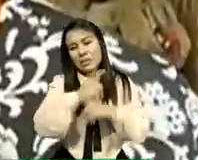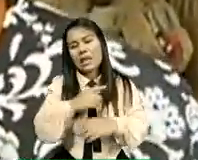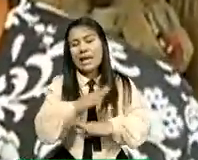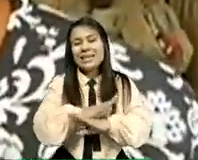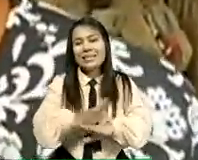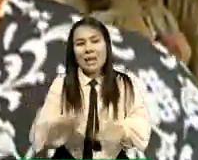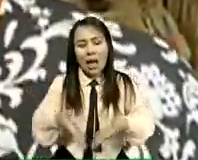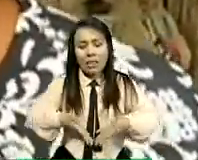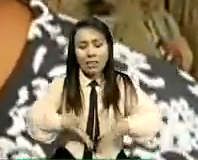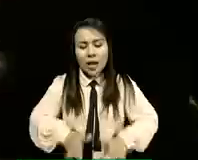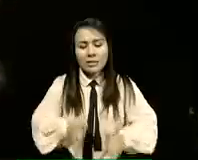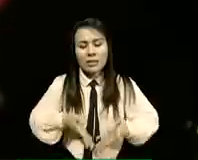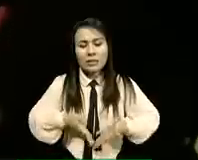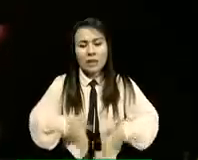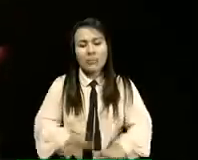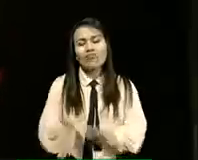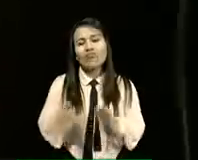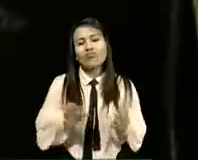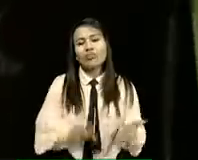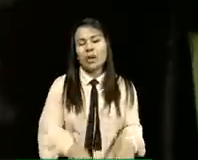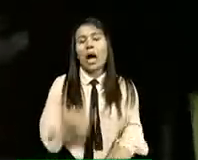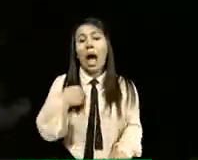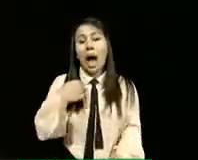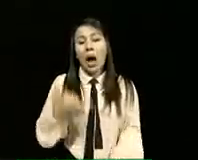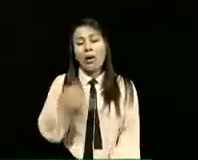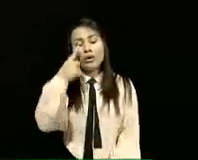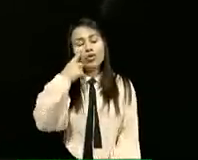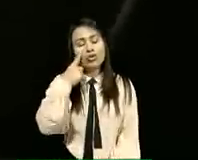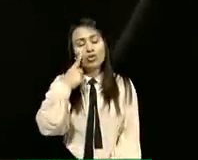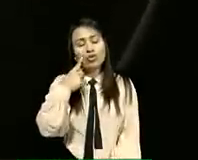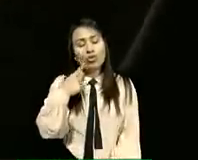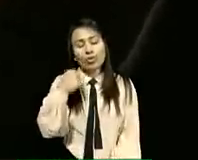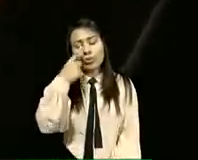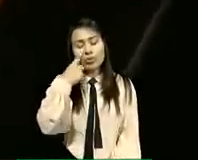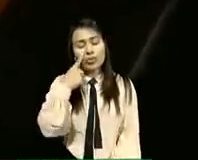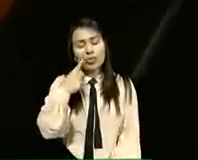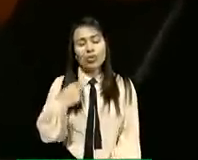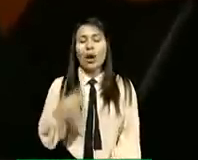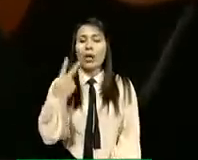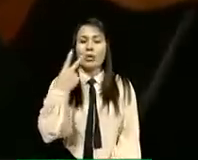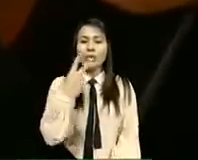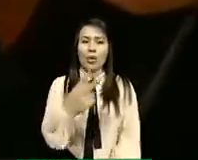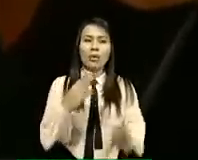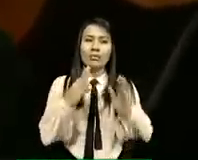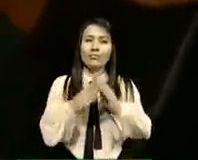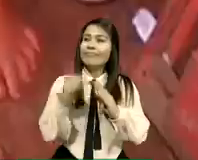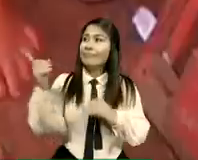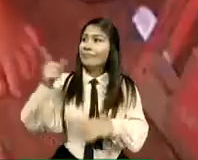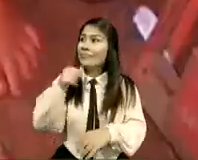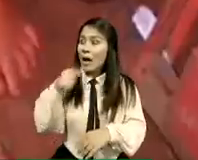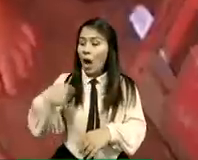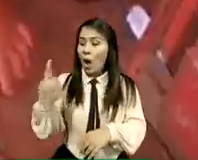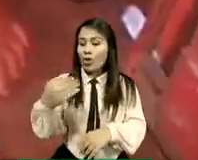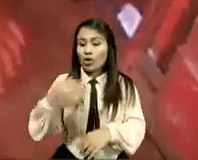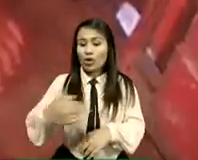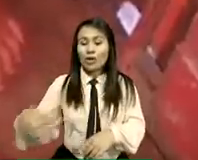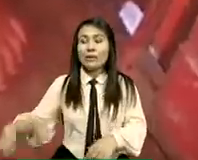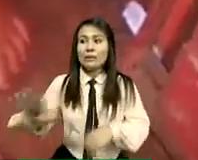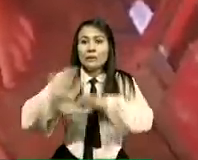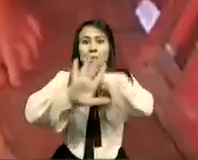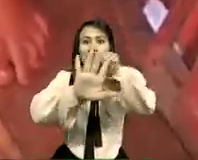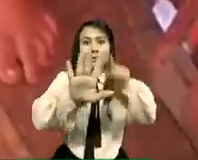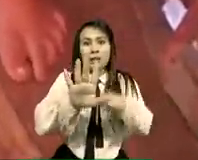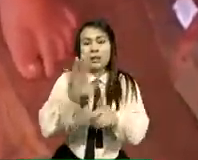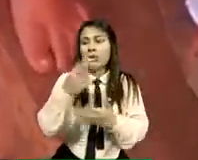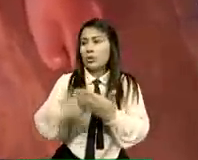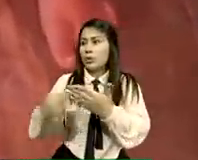ya sin signo ya. Ahora ella llora por sus pequeñas. Las veló en su vivienda de madera en presencia de sus otros 5 hijos menores de